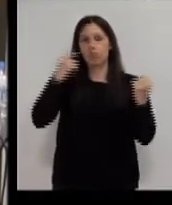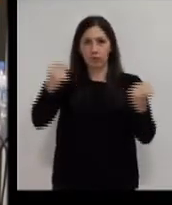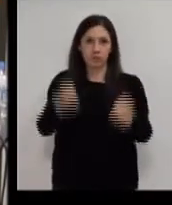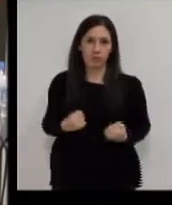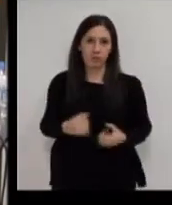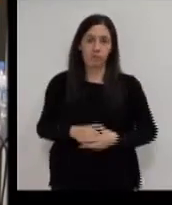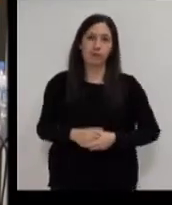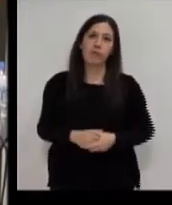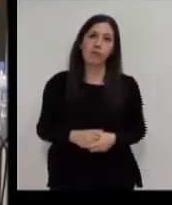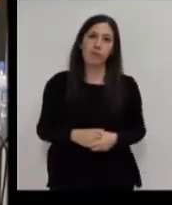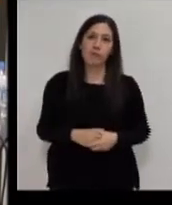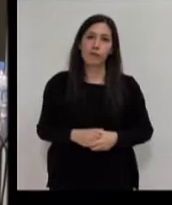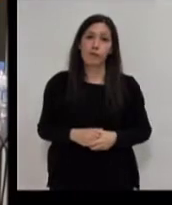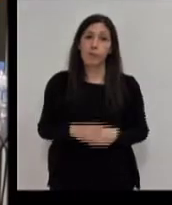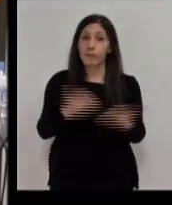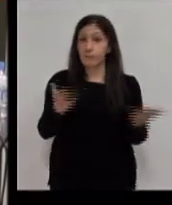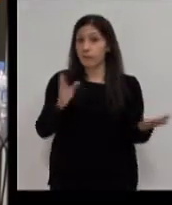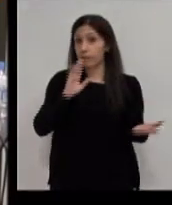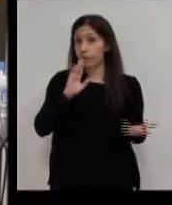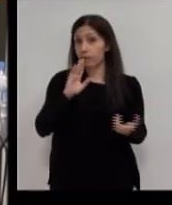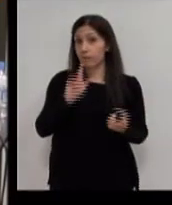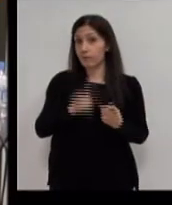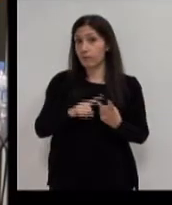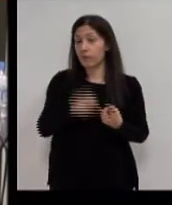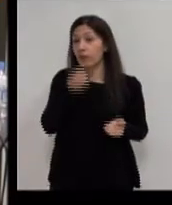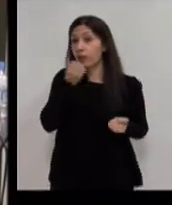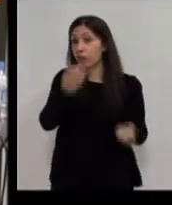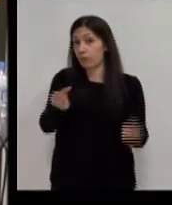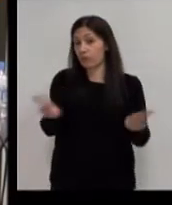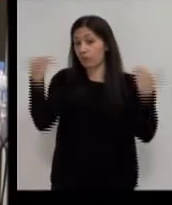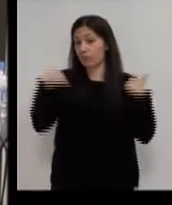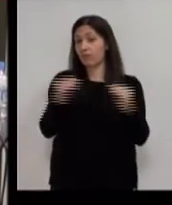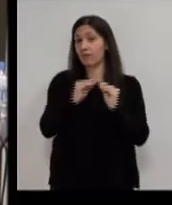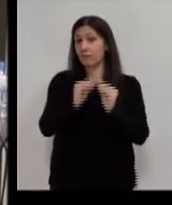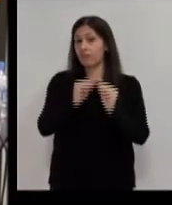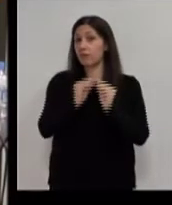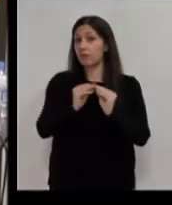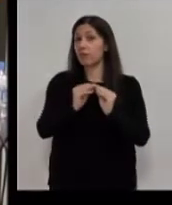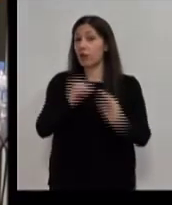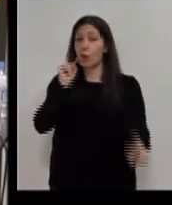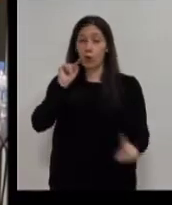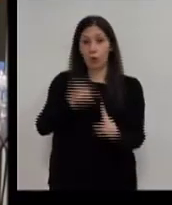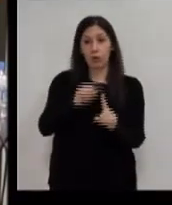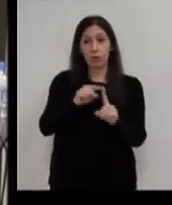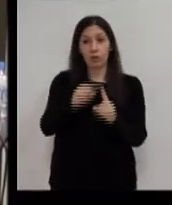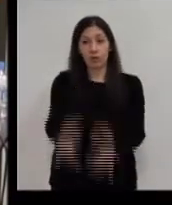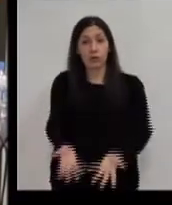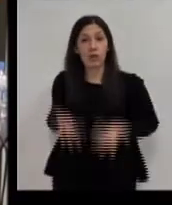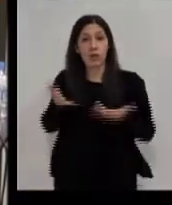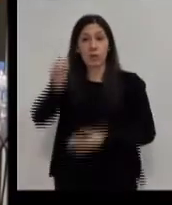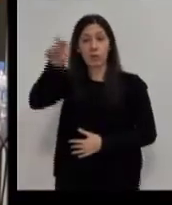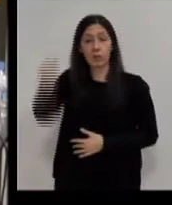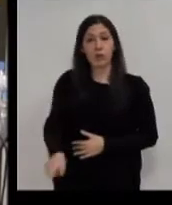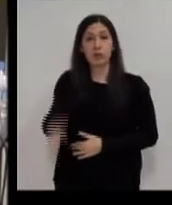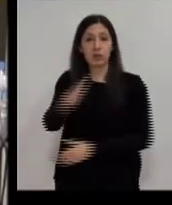técnicos especializados. Pues toda esta información que elaboramos tiene, además de ese objetivo de darle a